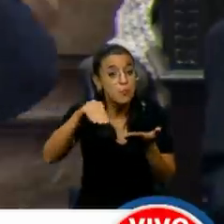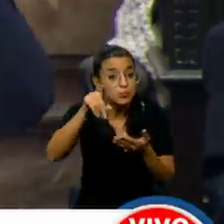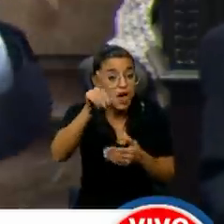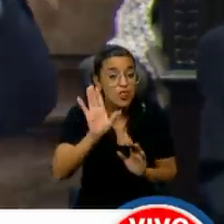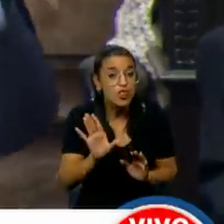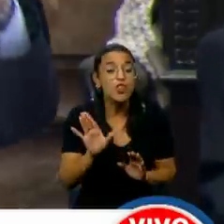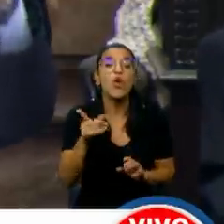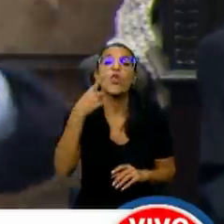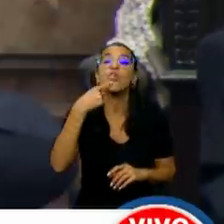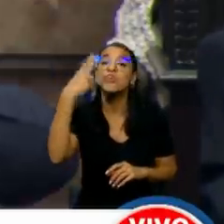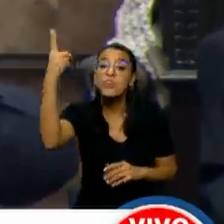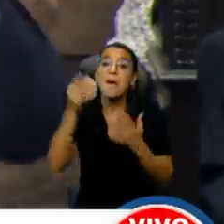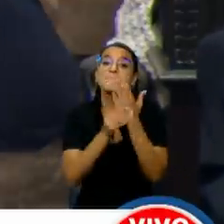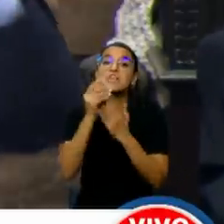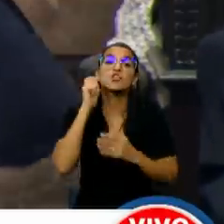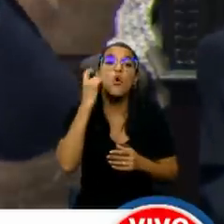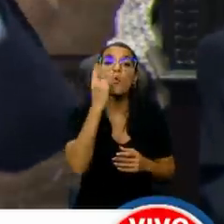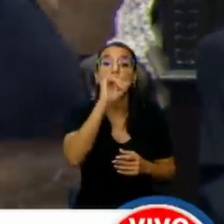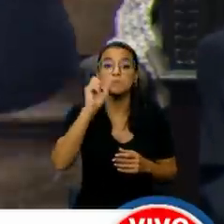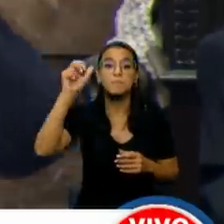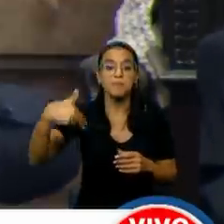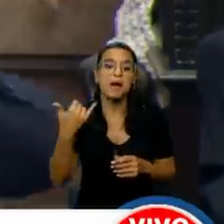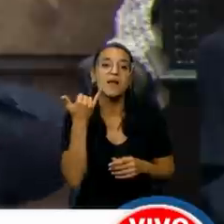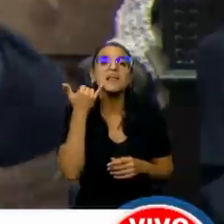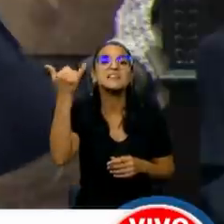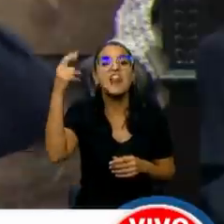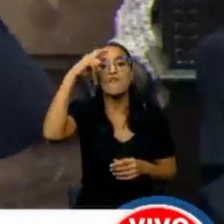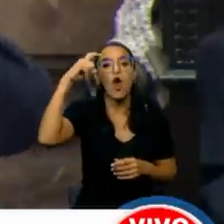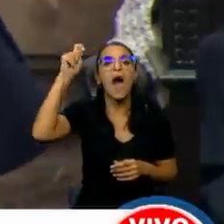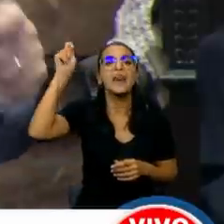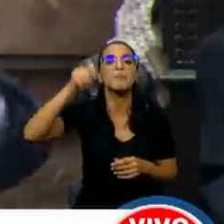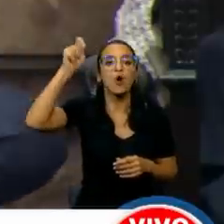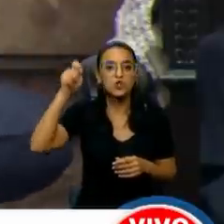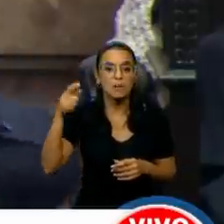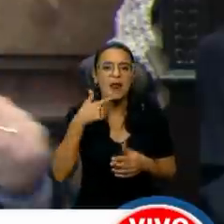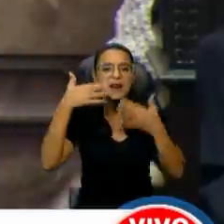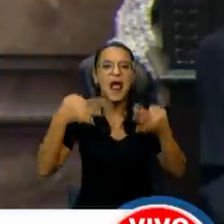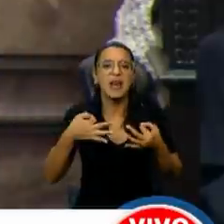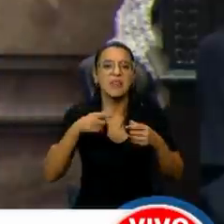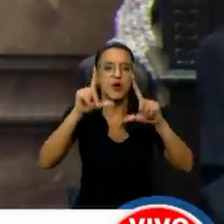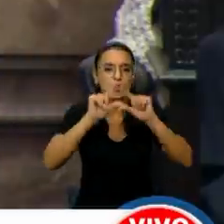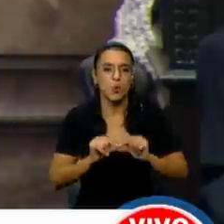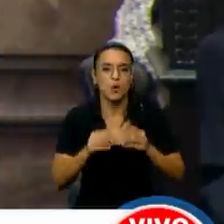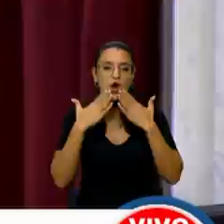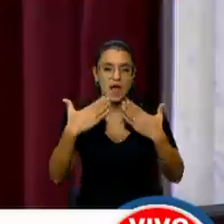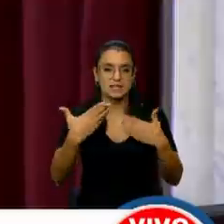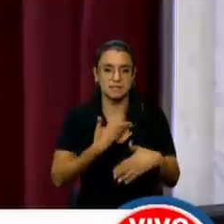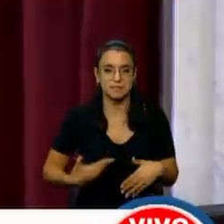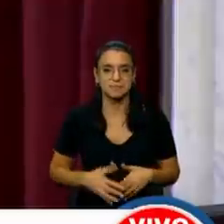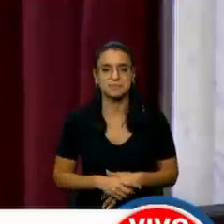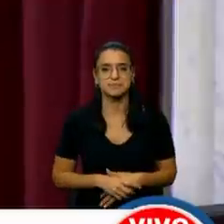que le diga el ministro humano que tengo el teléfono de harry potter para ver si son realidad estos números muchas gracias presidente hacia ha